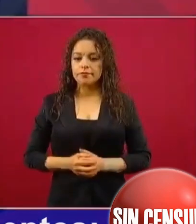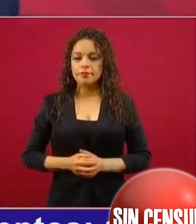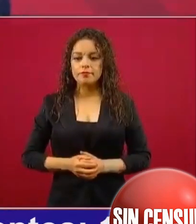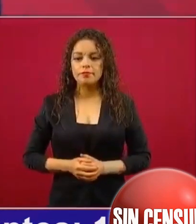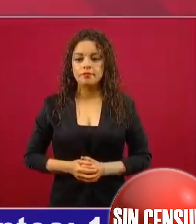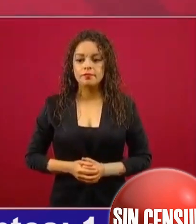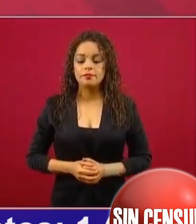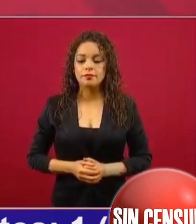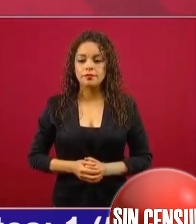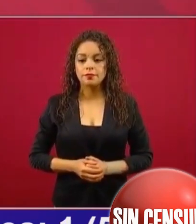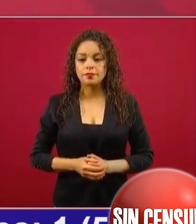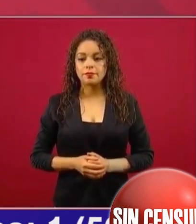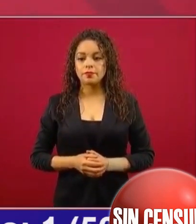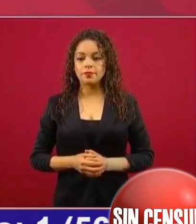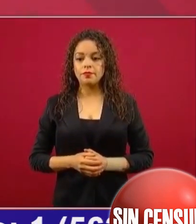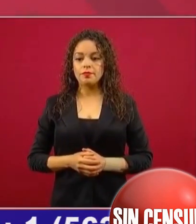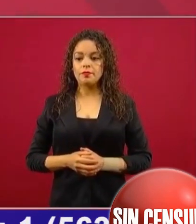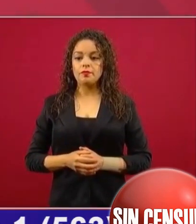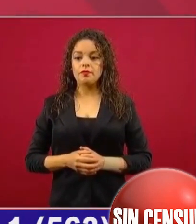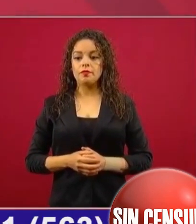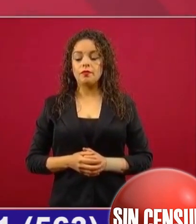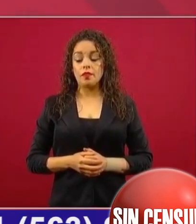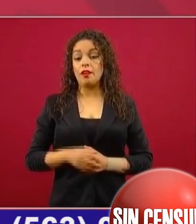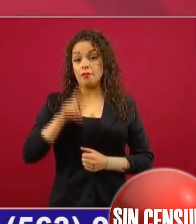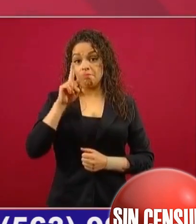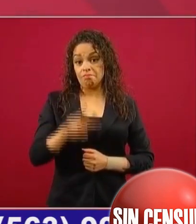esto tuvimos suerte.